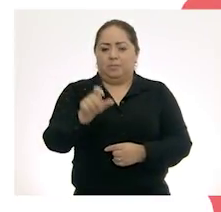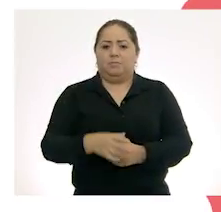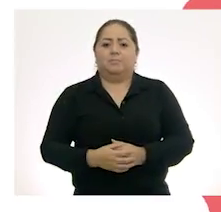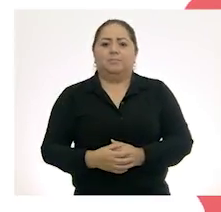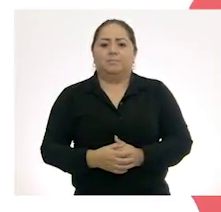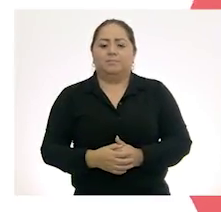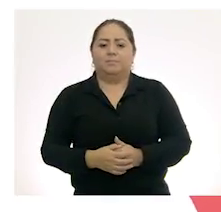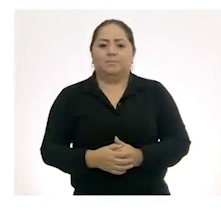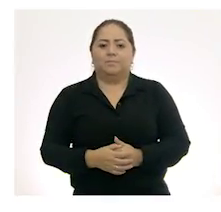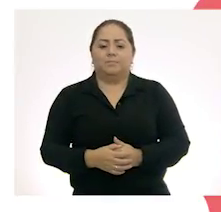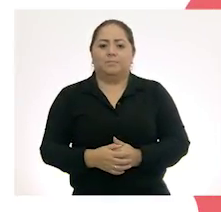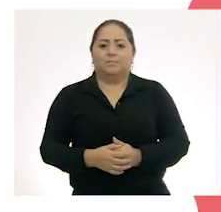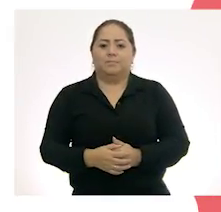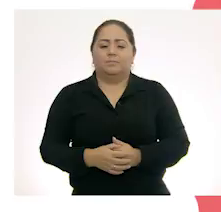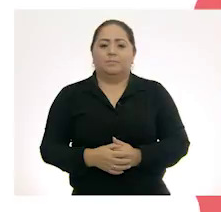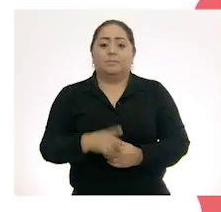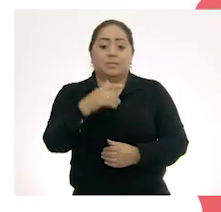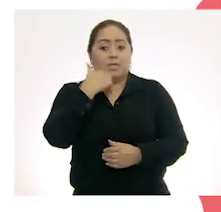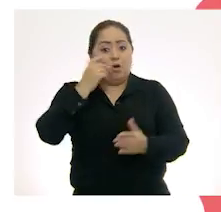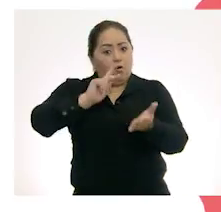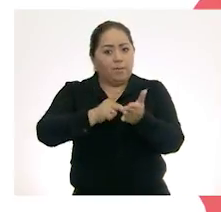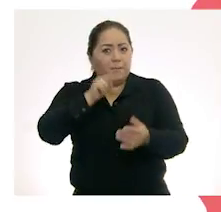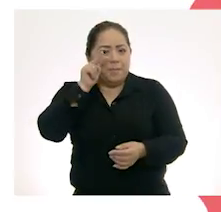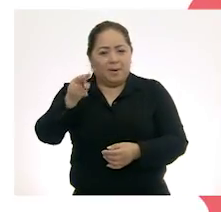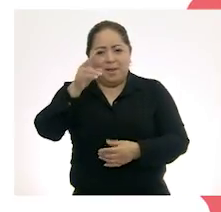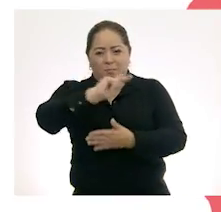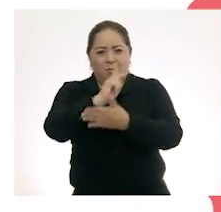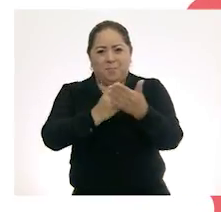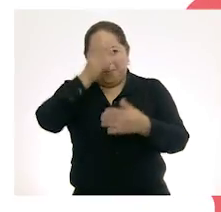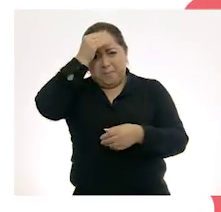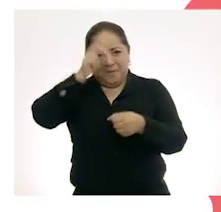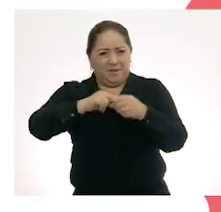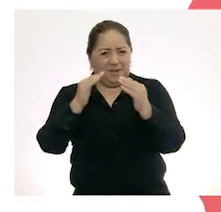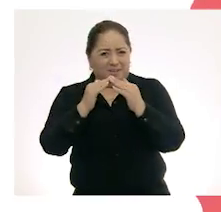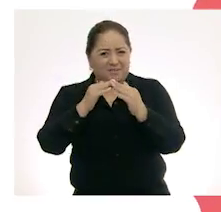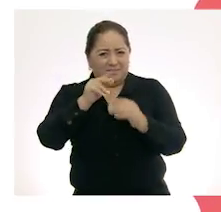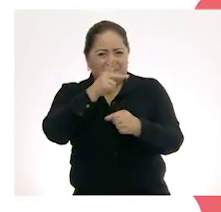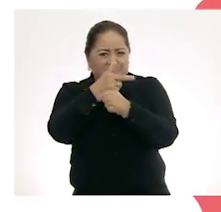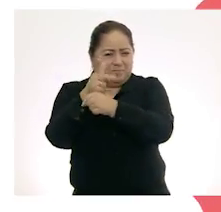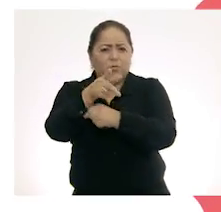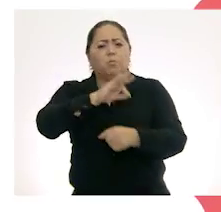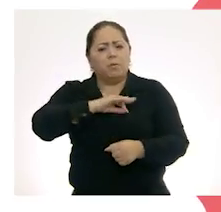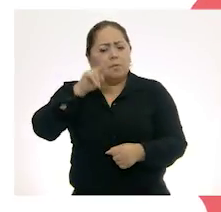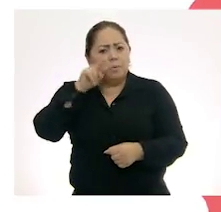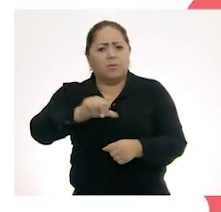conalitec.cep.gov.mx. Si quieres volver a ver los programas de Aprende en Casa, los puedes